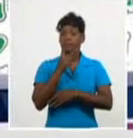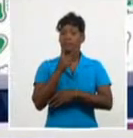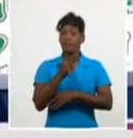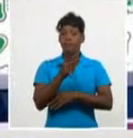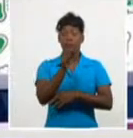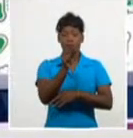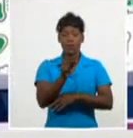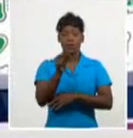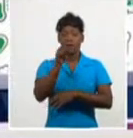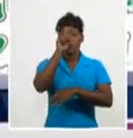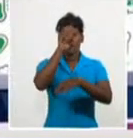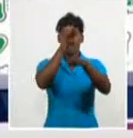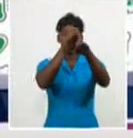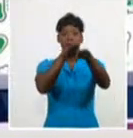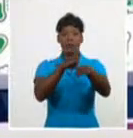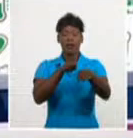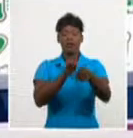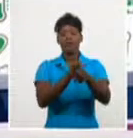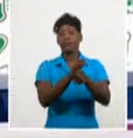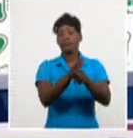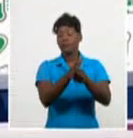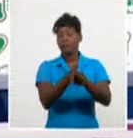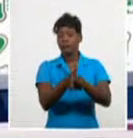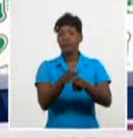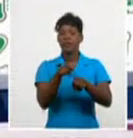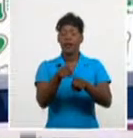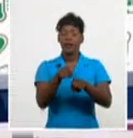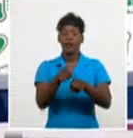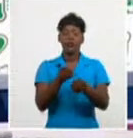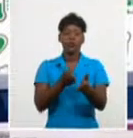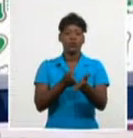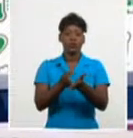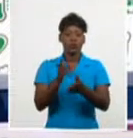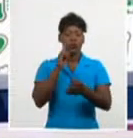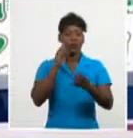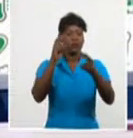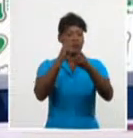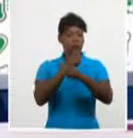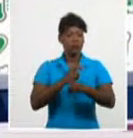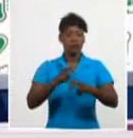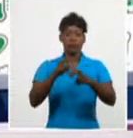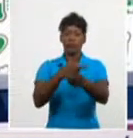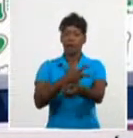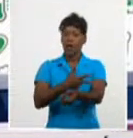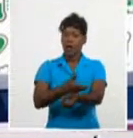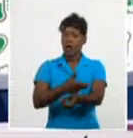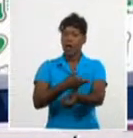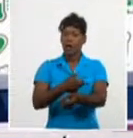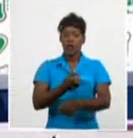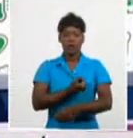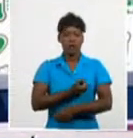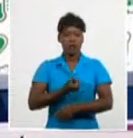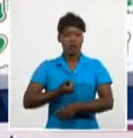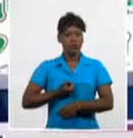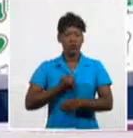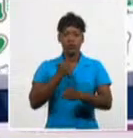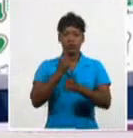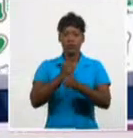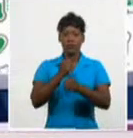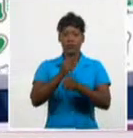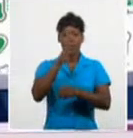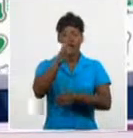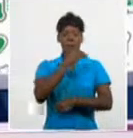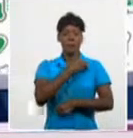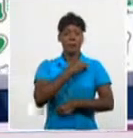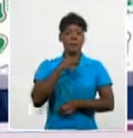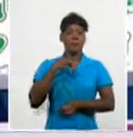con la COVID-19, también el impacto de la biotecnología cubana y el resultado del sacrificio y el talento del personal de